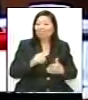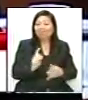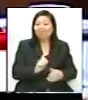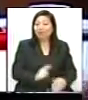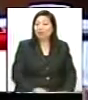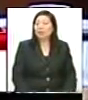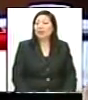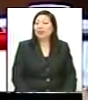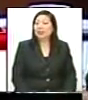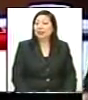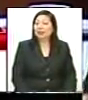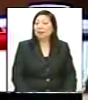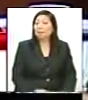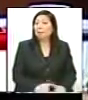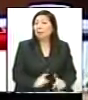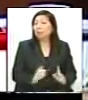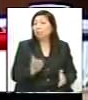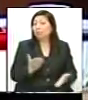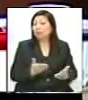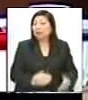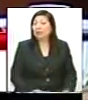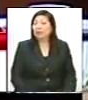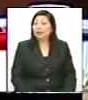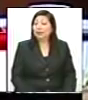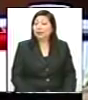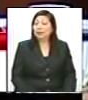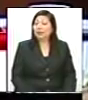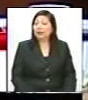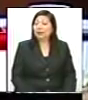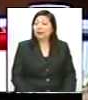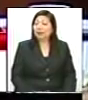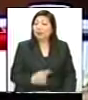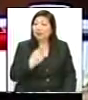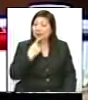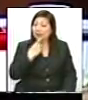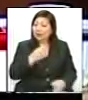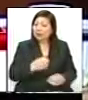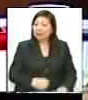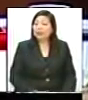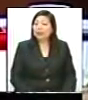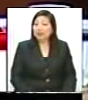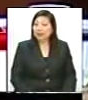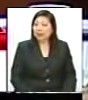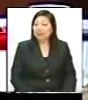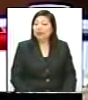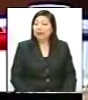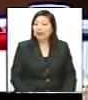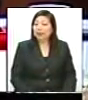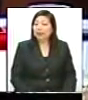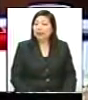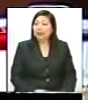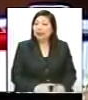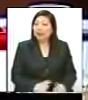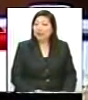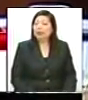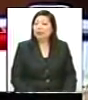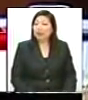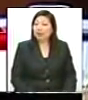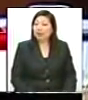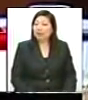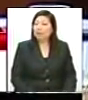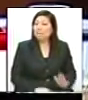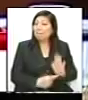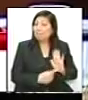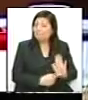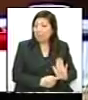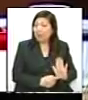¿no? Así, a grosso modo, presidente, disculpen que no les dé más detalles. Estoy, mire, que lo tengo en elaboración, están mis secretarios ahí para presentárselo